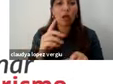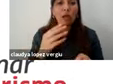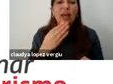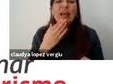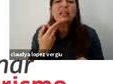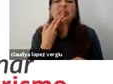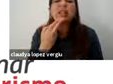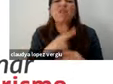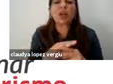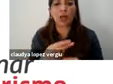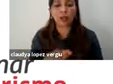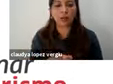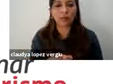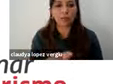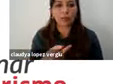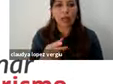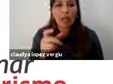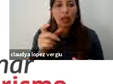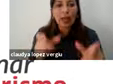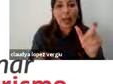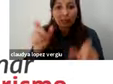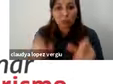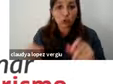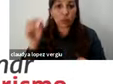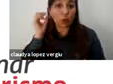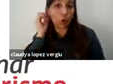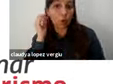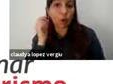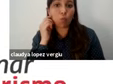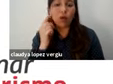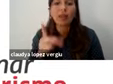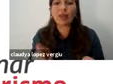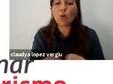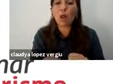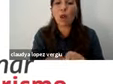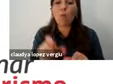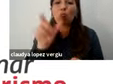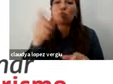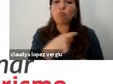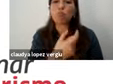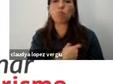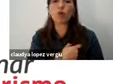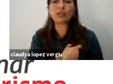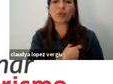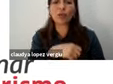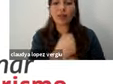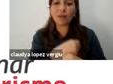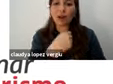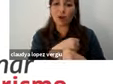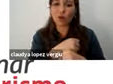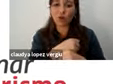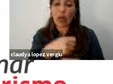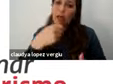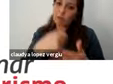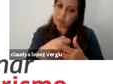externo, y que nos permita tener lineamientos claros de cómo vamos a tratar este tema dentro de la entidad y cómo vamos a buscar que